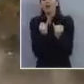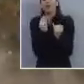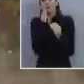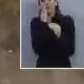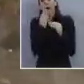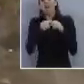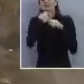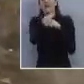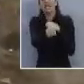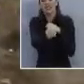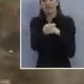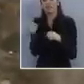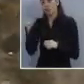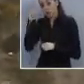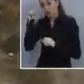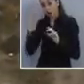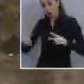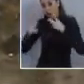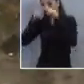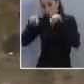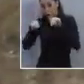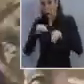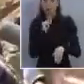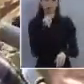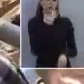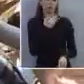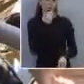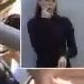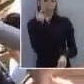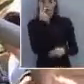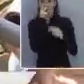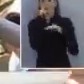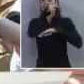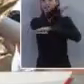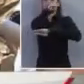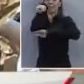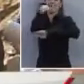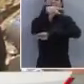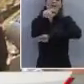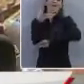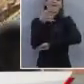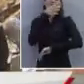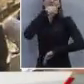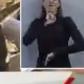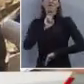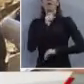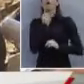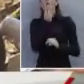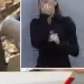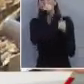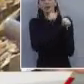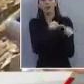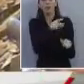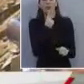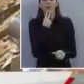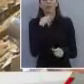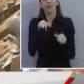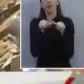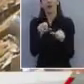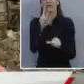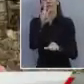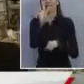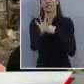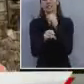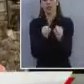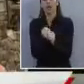beneficios. ¿Su idea es volver a construir aquí mismo? Sí, por supuesto. Si mira la vista, espectacular. ¿Cuántos años viviendo aquí? 25.